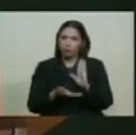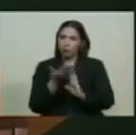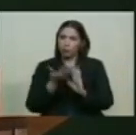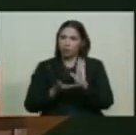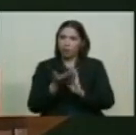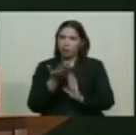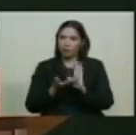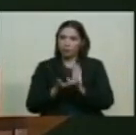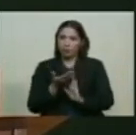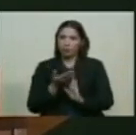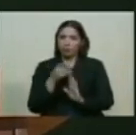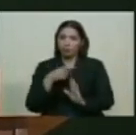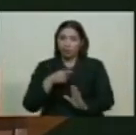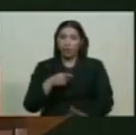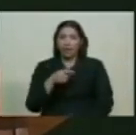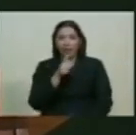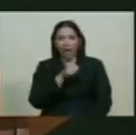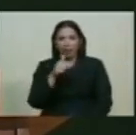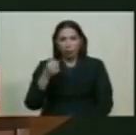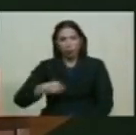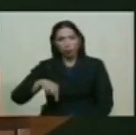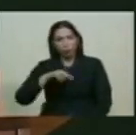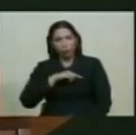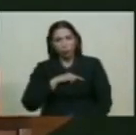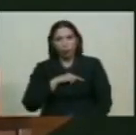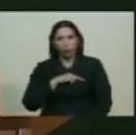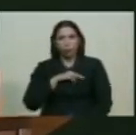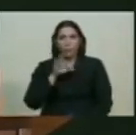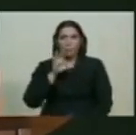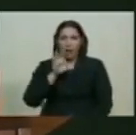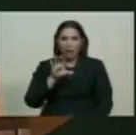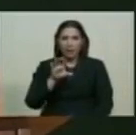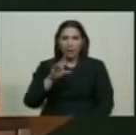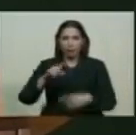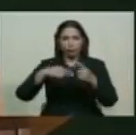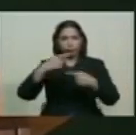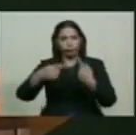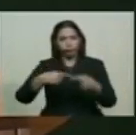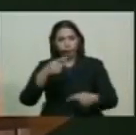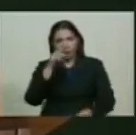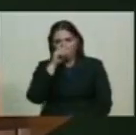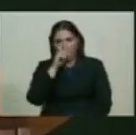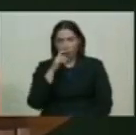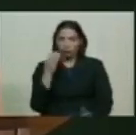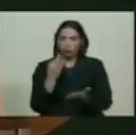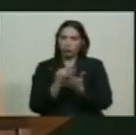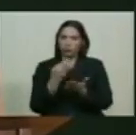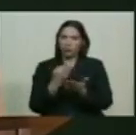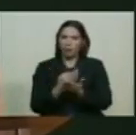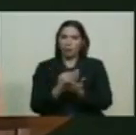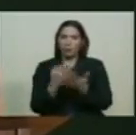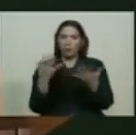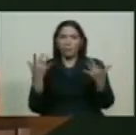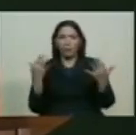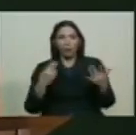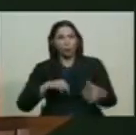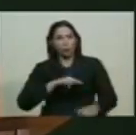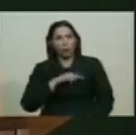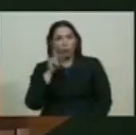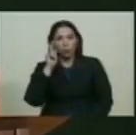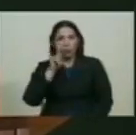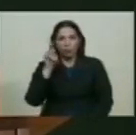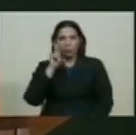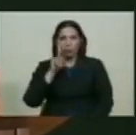en el futuro del país y en los años que están por venir. Siempre de la mano de nuestros profesores, con el amor de